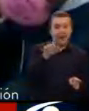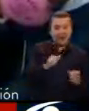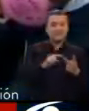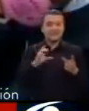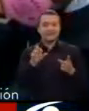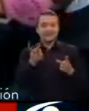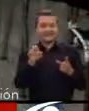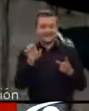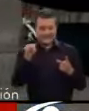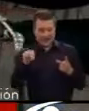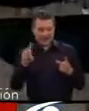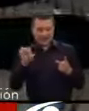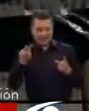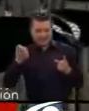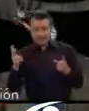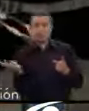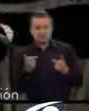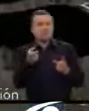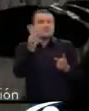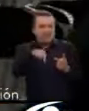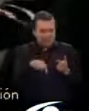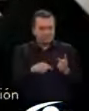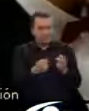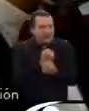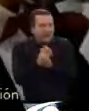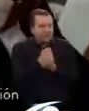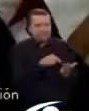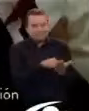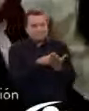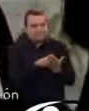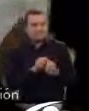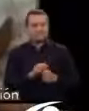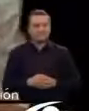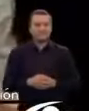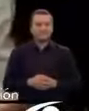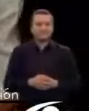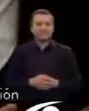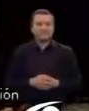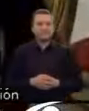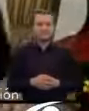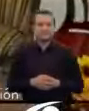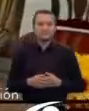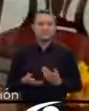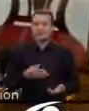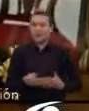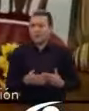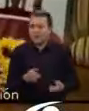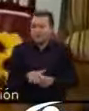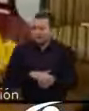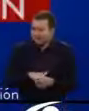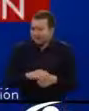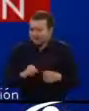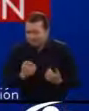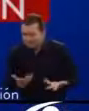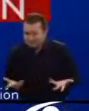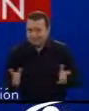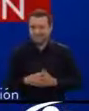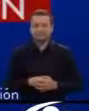otro ejemplo de amor en medio de la incertidumbre. Pero coge tú la mía, pues. Sí, yo creo que me la ponga.